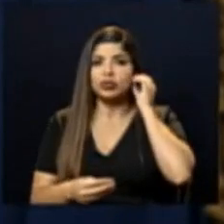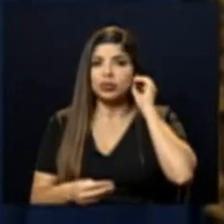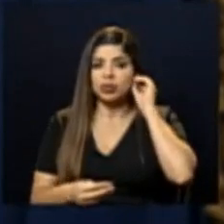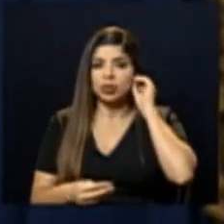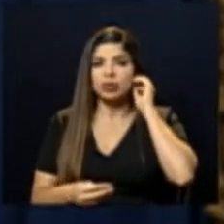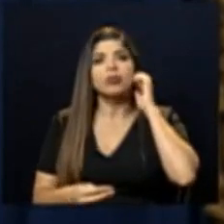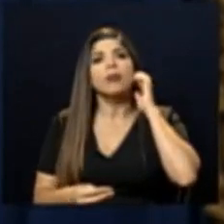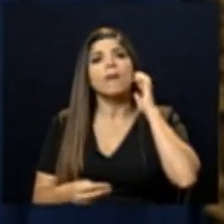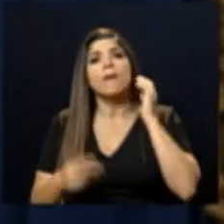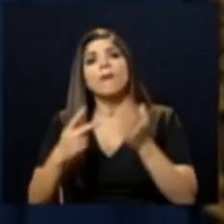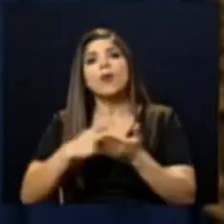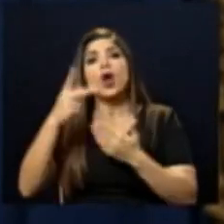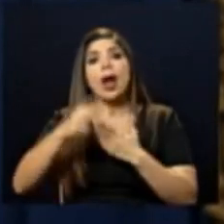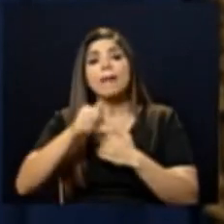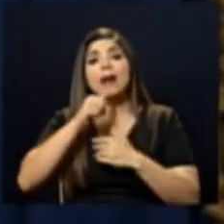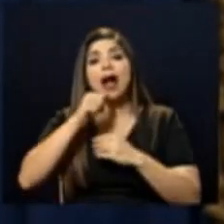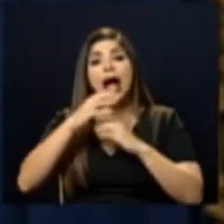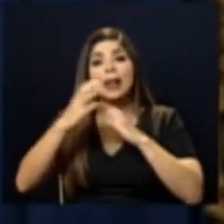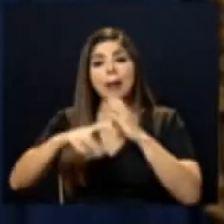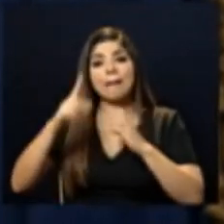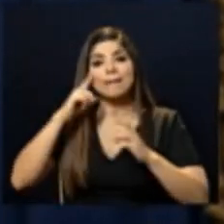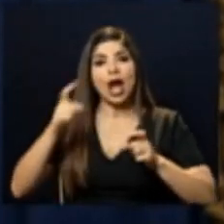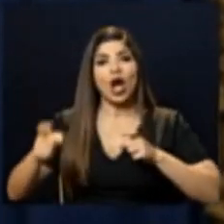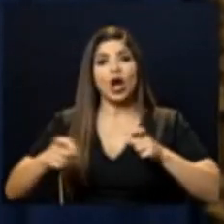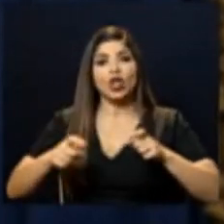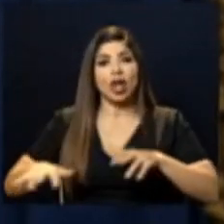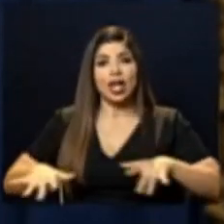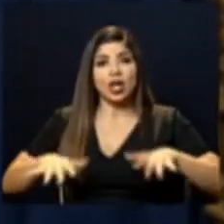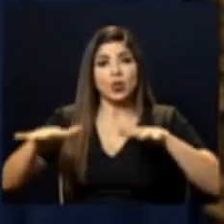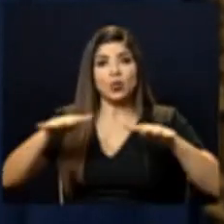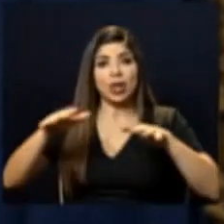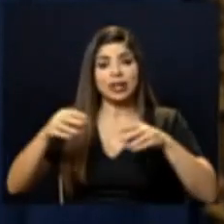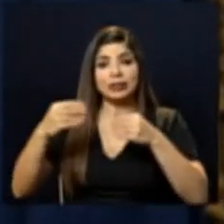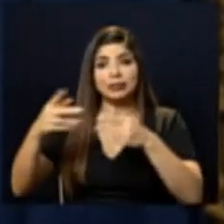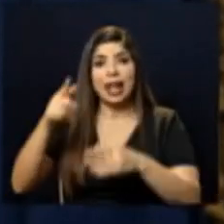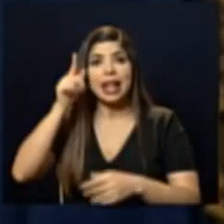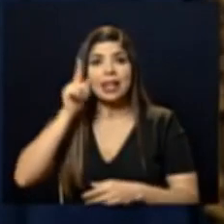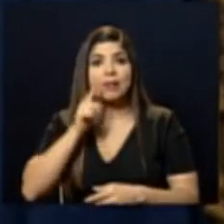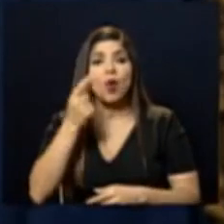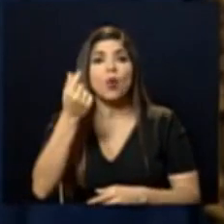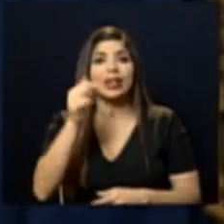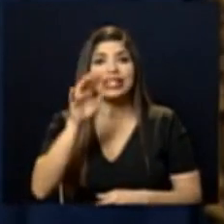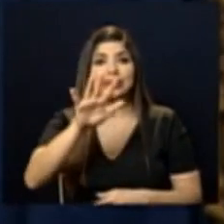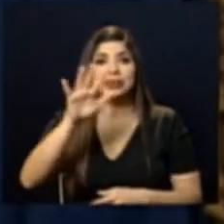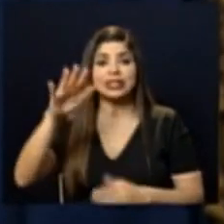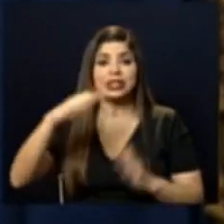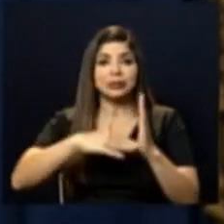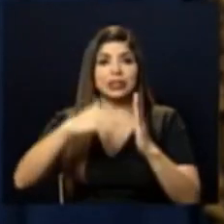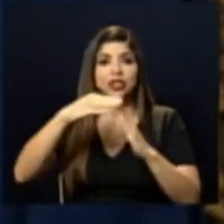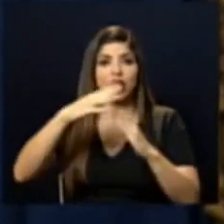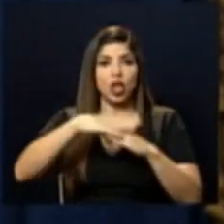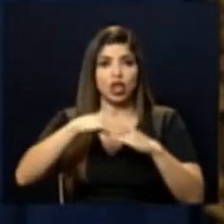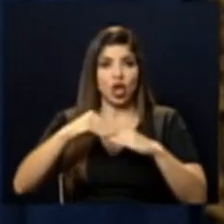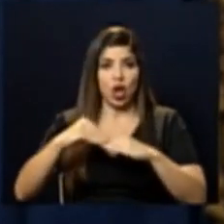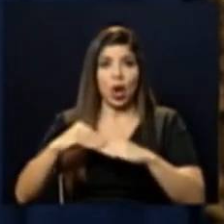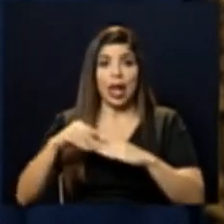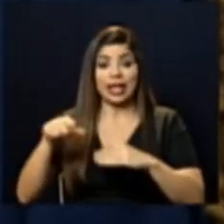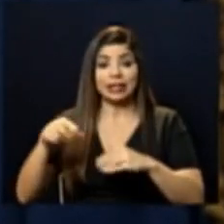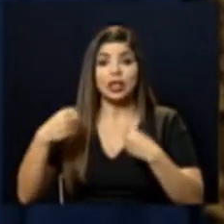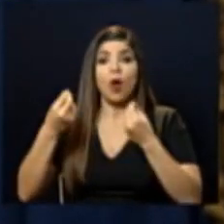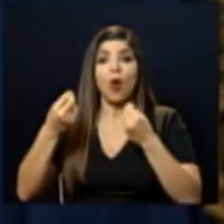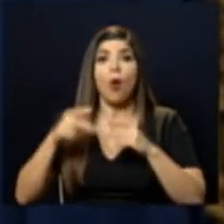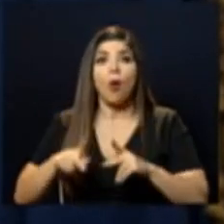de alcantarillado y control de inundaciones para Limón por 55 millones de dólares, que